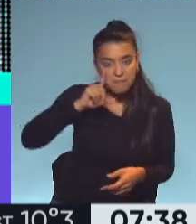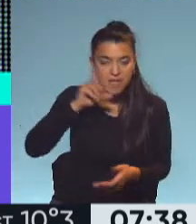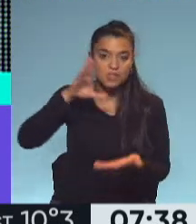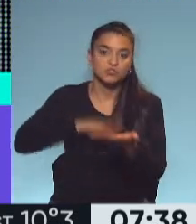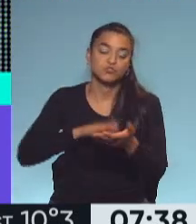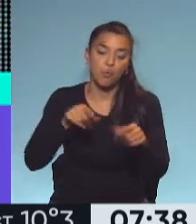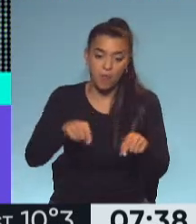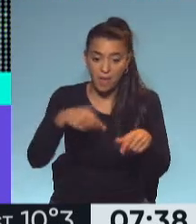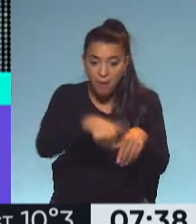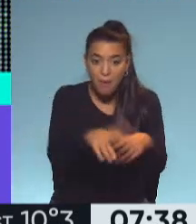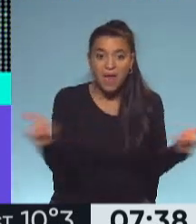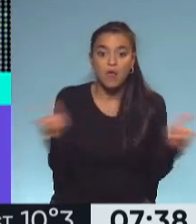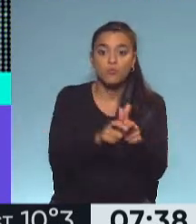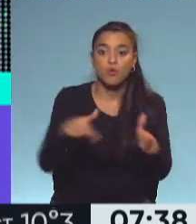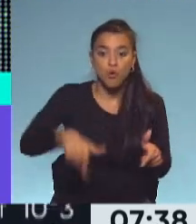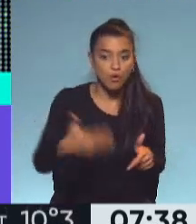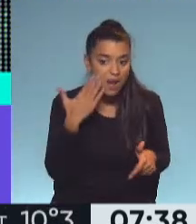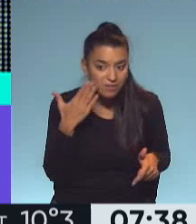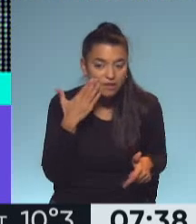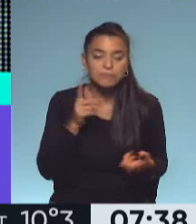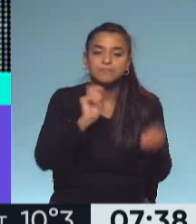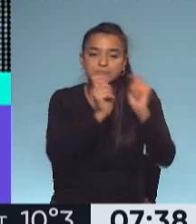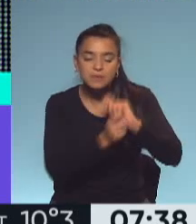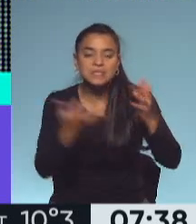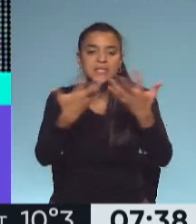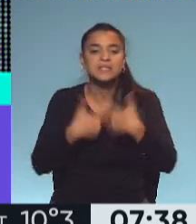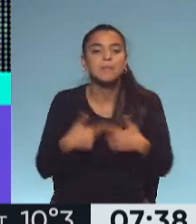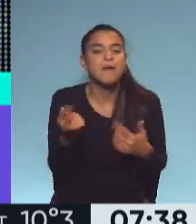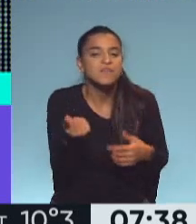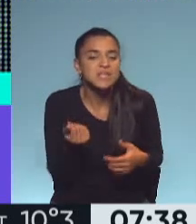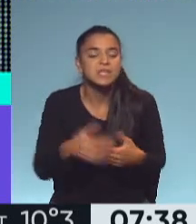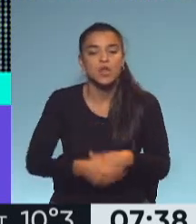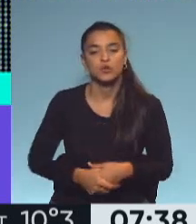va a haber por la tarde a propósito de reformular el sistema financiero.